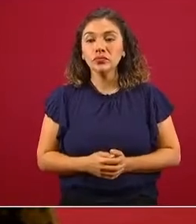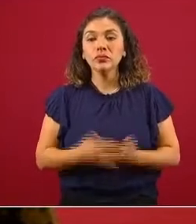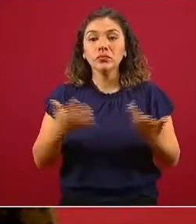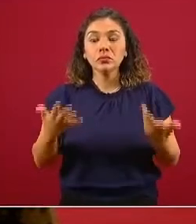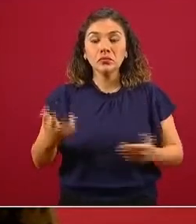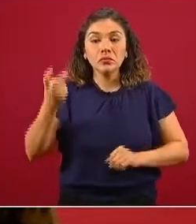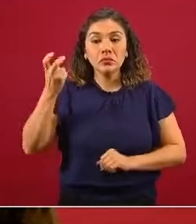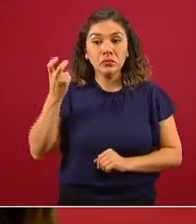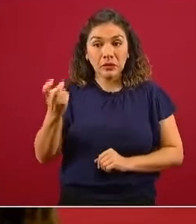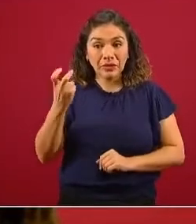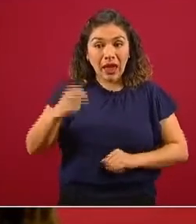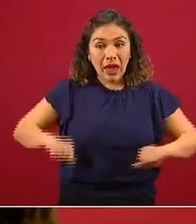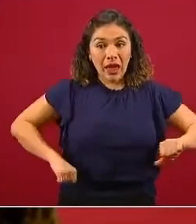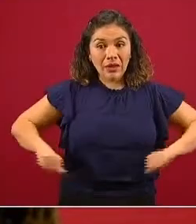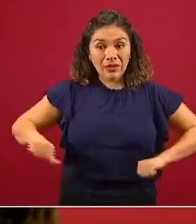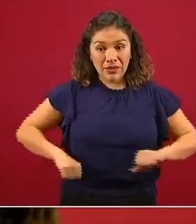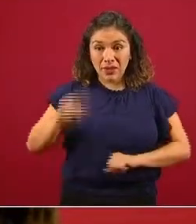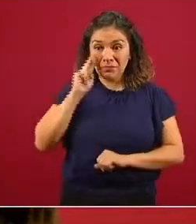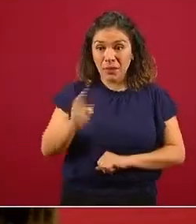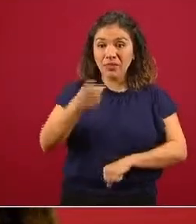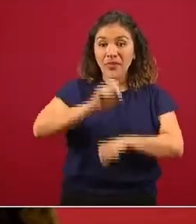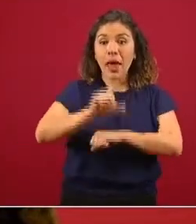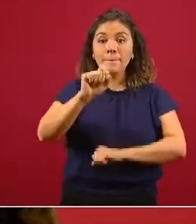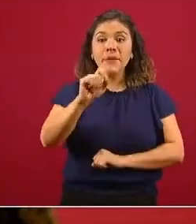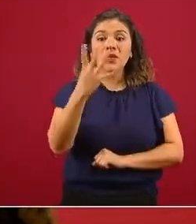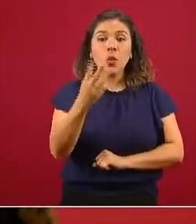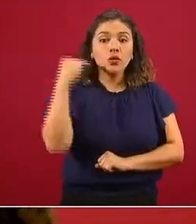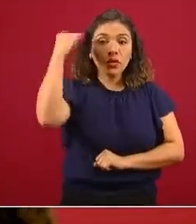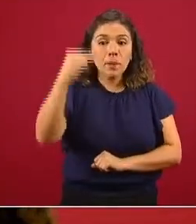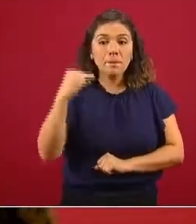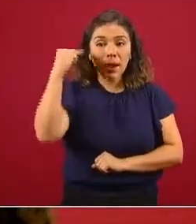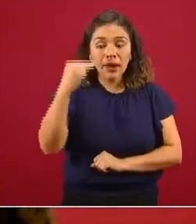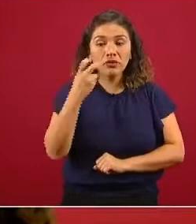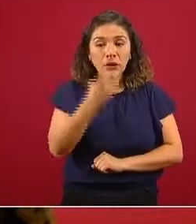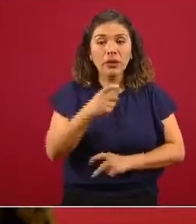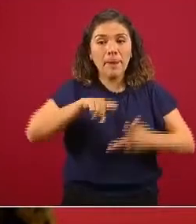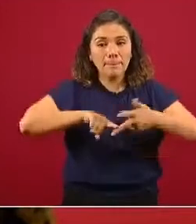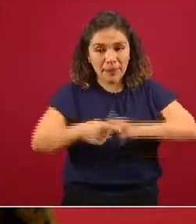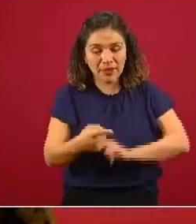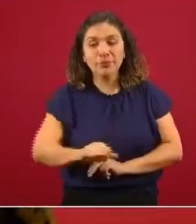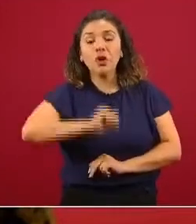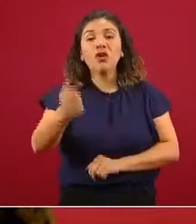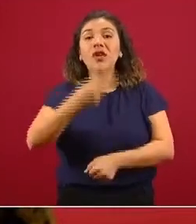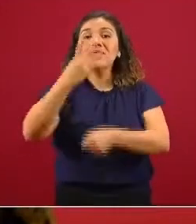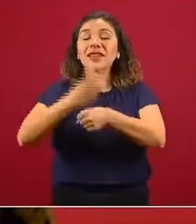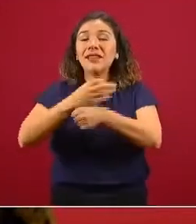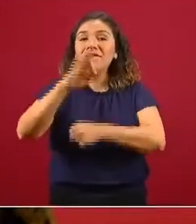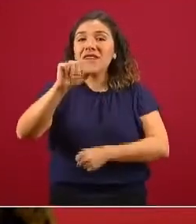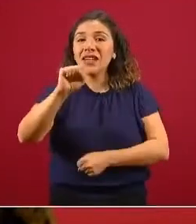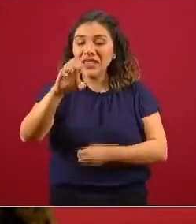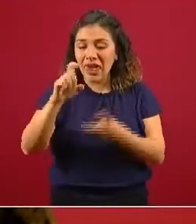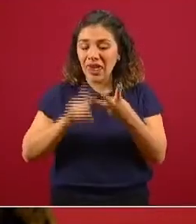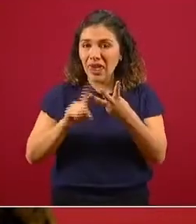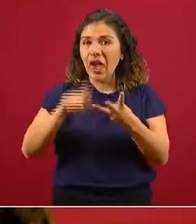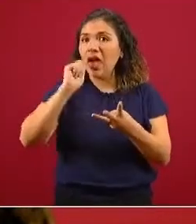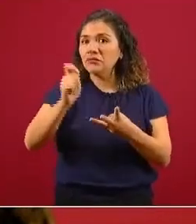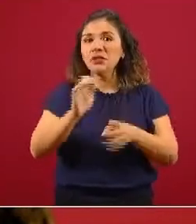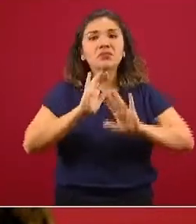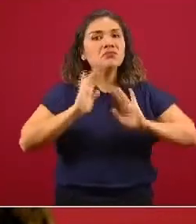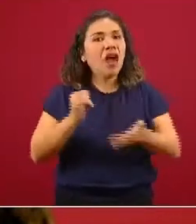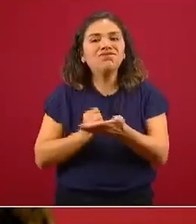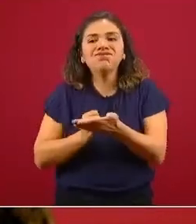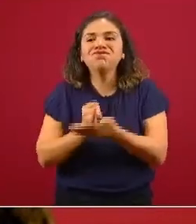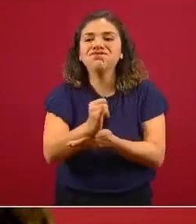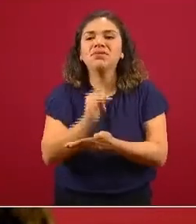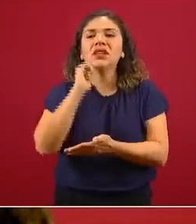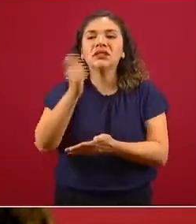Y esta actividad, aquí está, 24 de marzo, es cuando empezó. Ahora, la fase 3 es cuando ya se considera